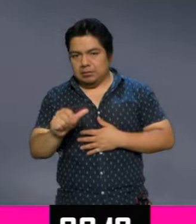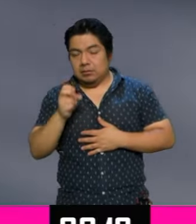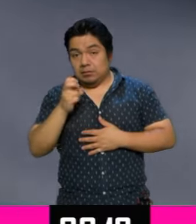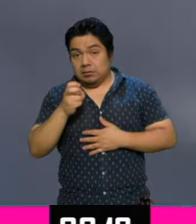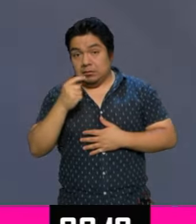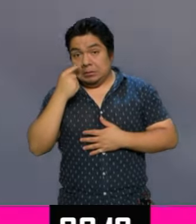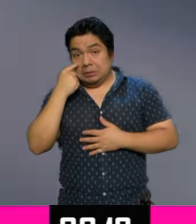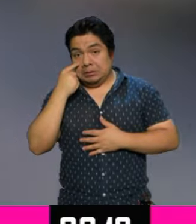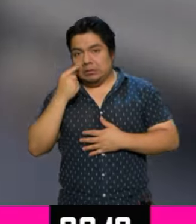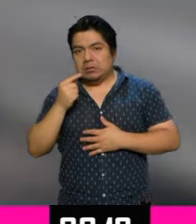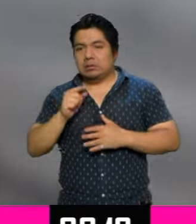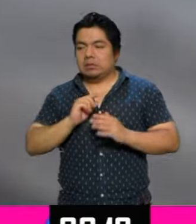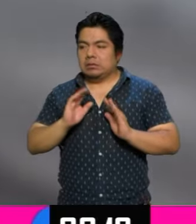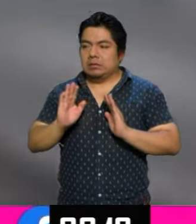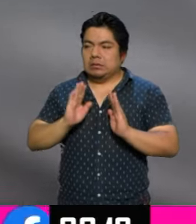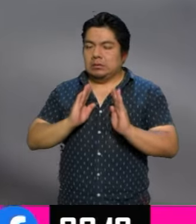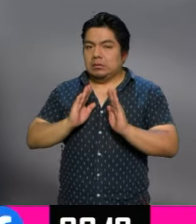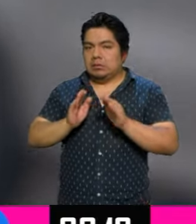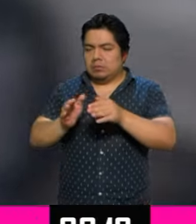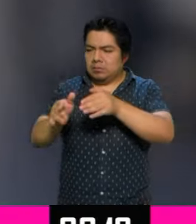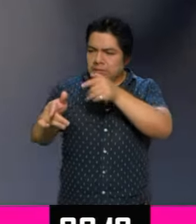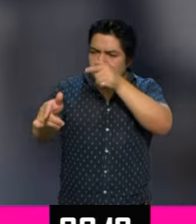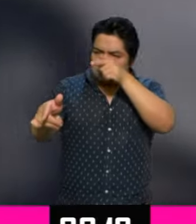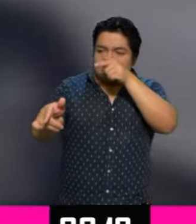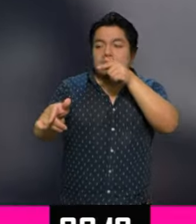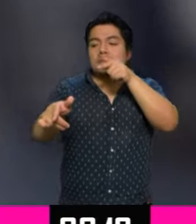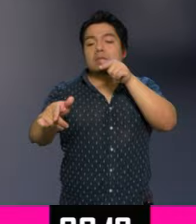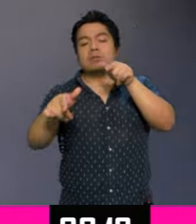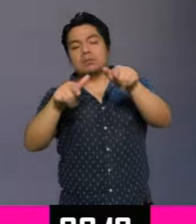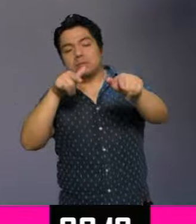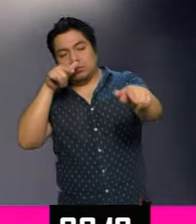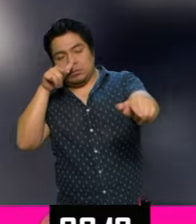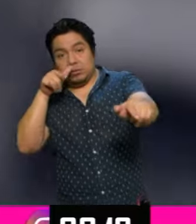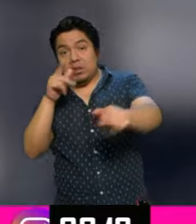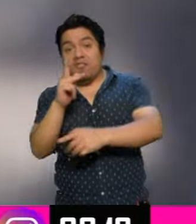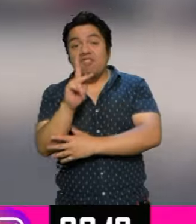quienes encontraron francotiradores en la Plaza Murillo. O sea,